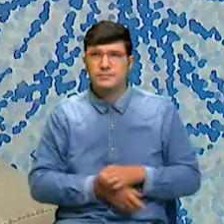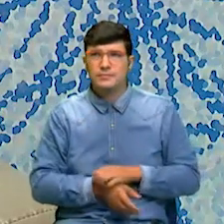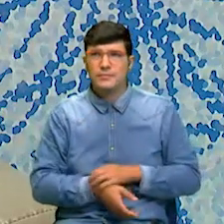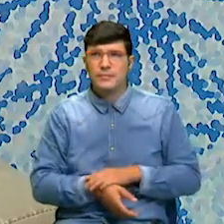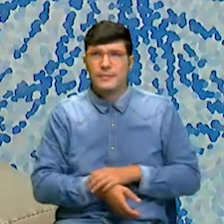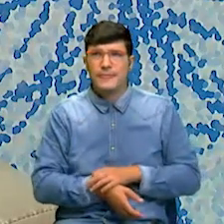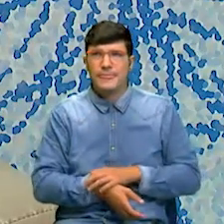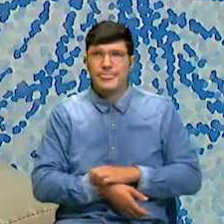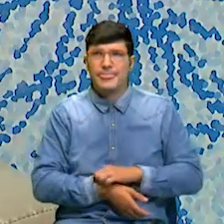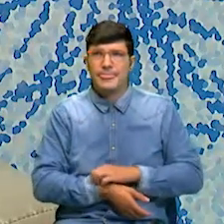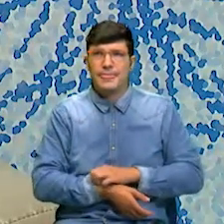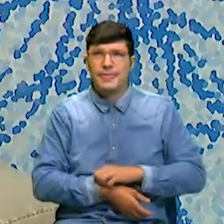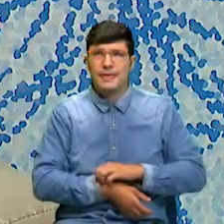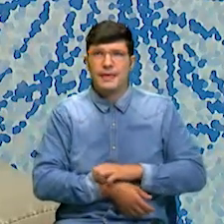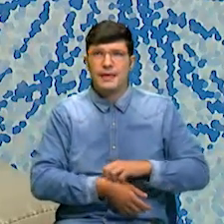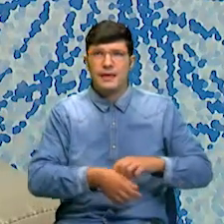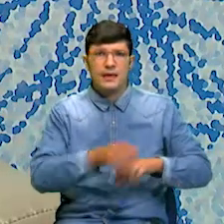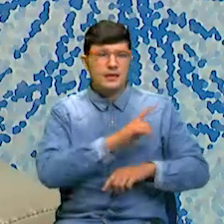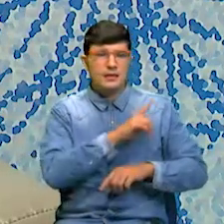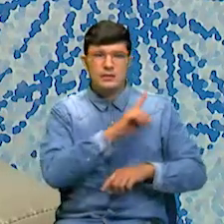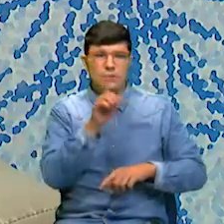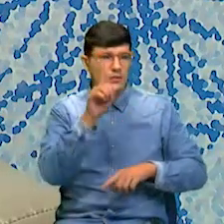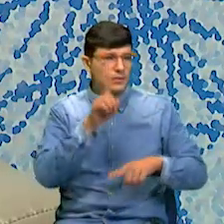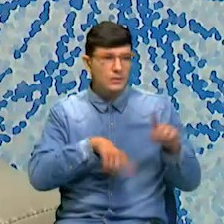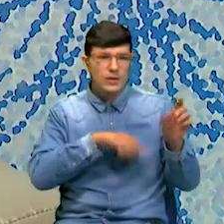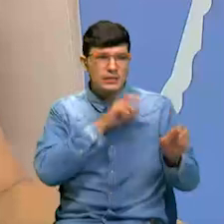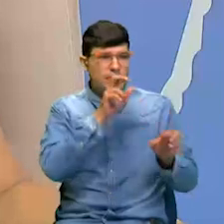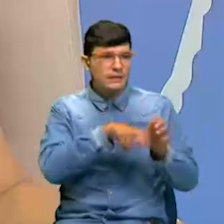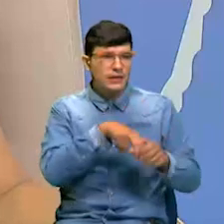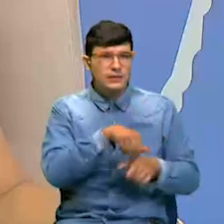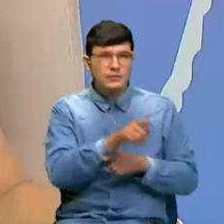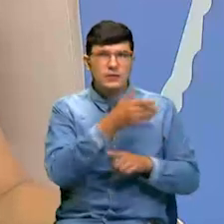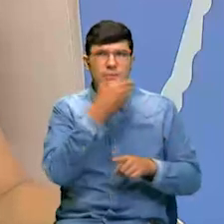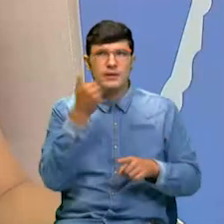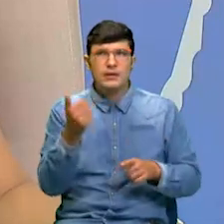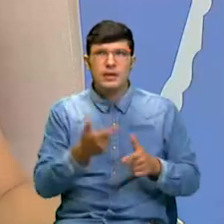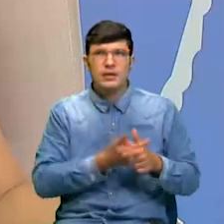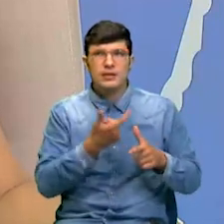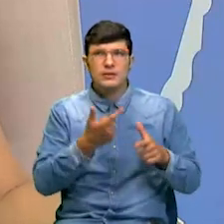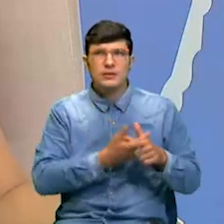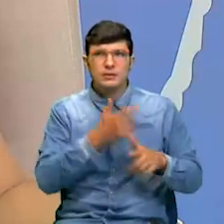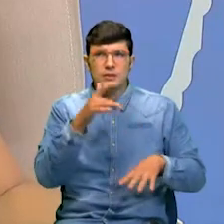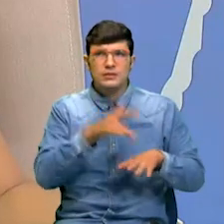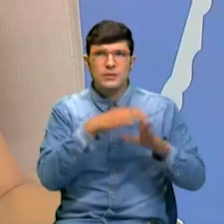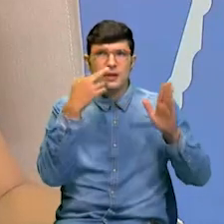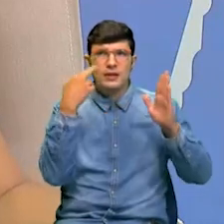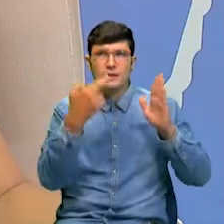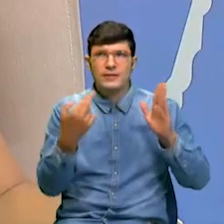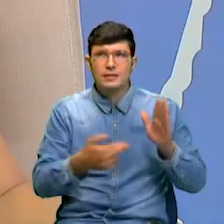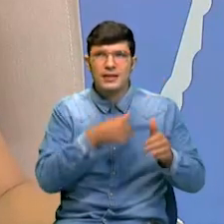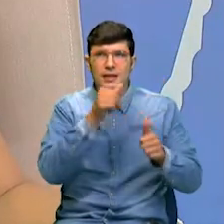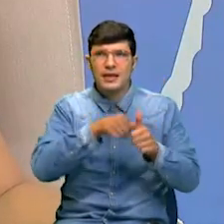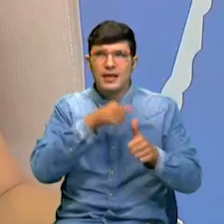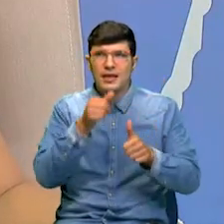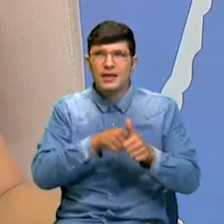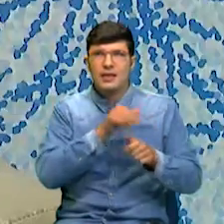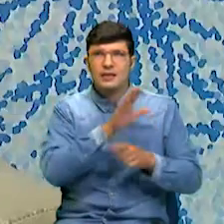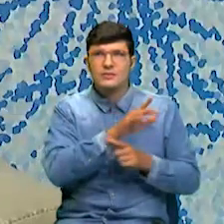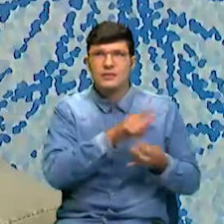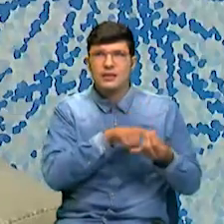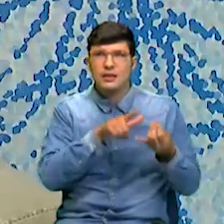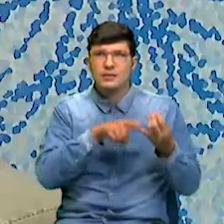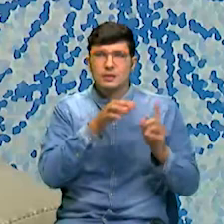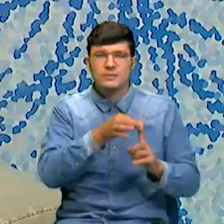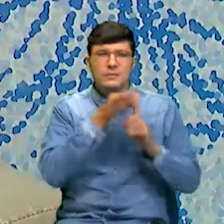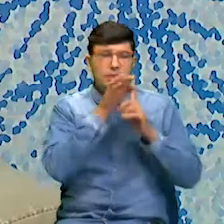ya no se pueden inscribir mejoras. Pues ahí sí tendríamos cada que quien en su especialidad, cada quien sí. Su especialidad, entonces ella me